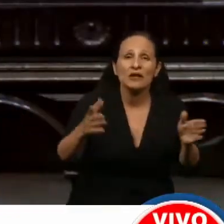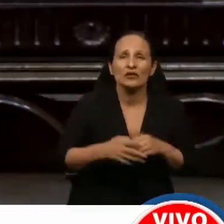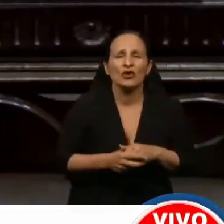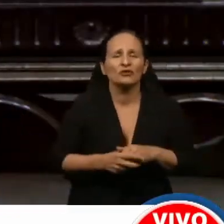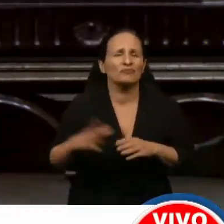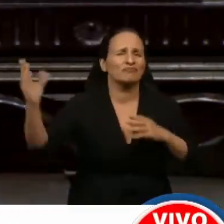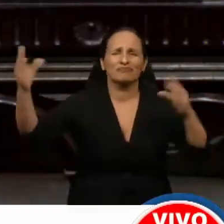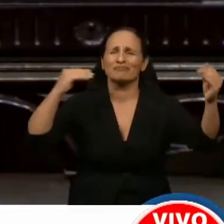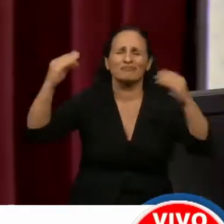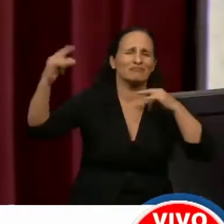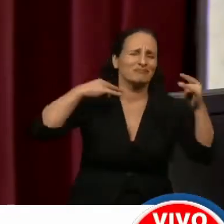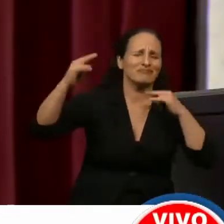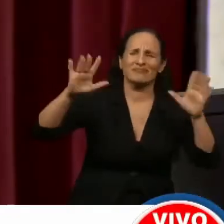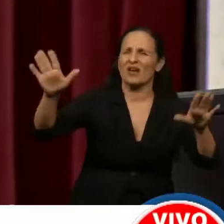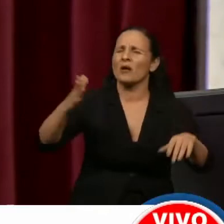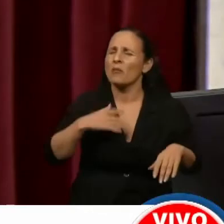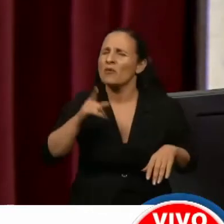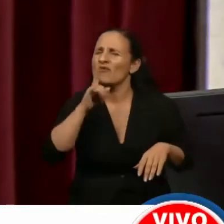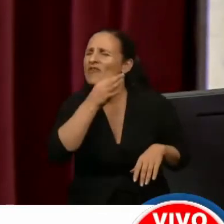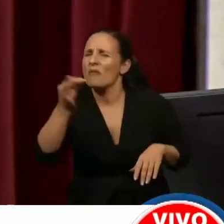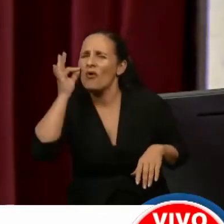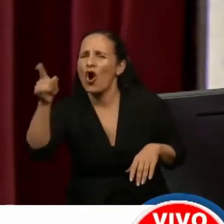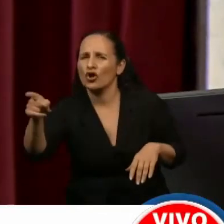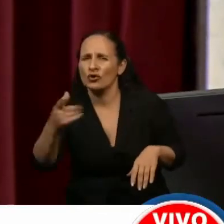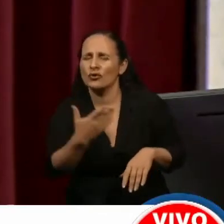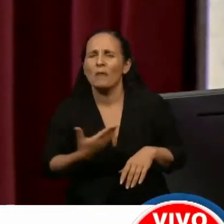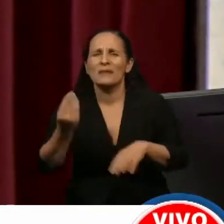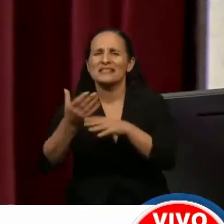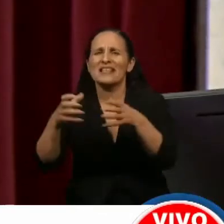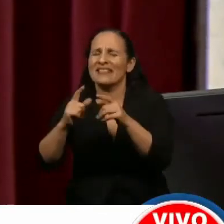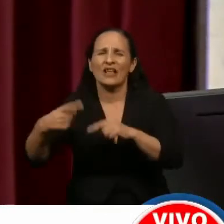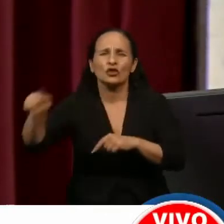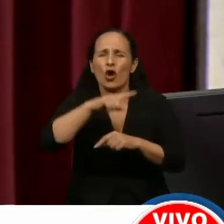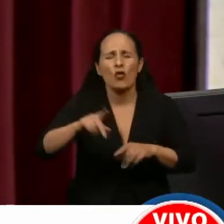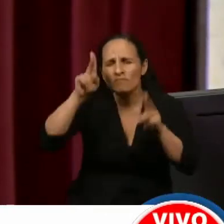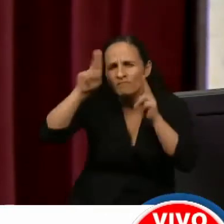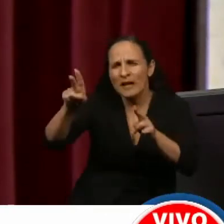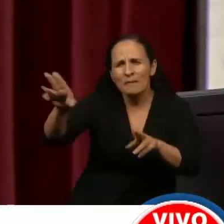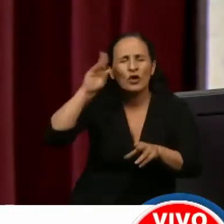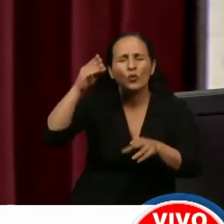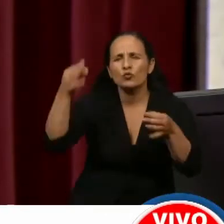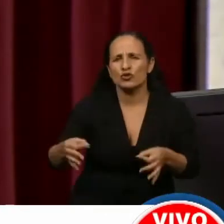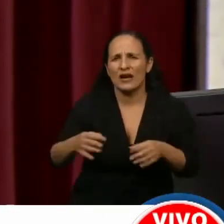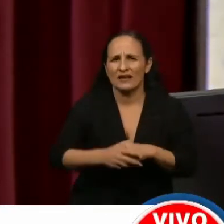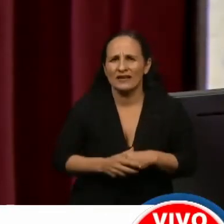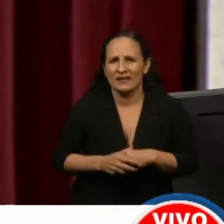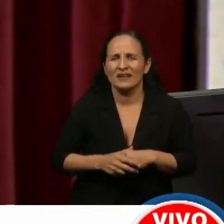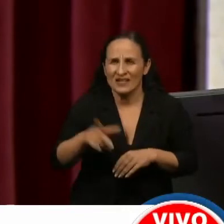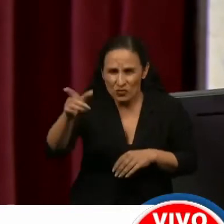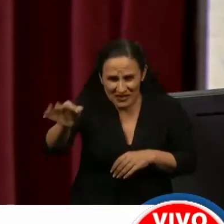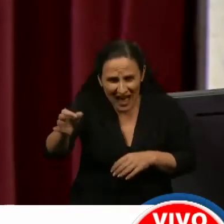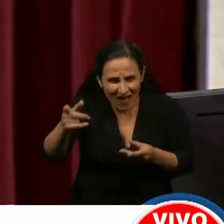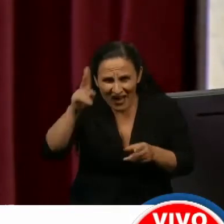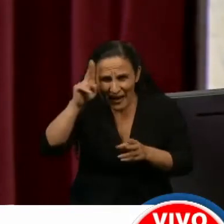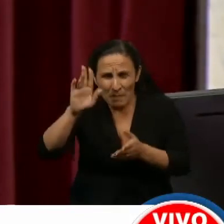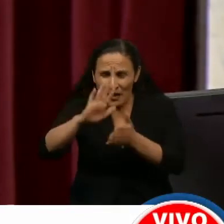Diputado, diputado, puede callarse la boca. A su presidente de Interbloque lo escucharon todos respetuosamente. ¿Sabe lo que es el